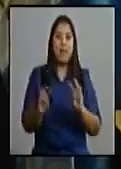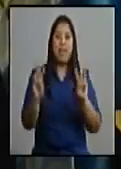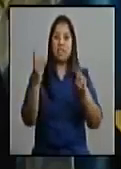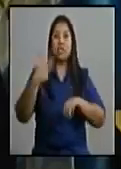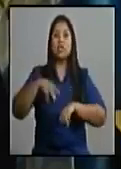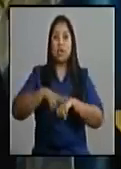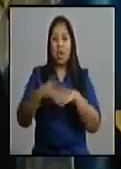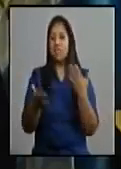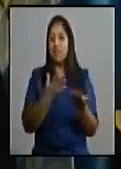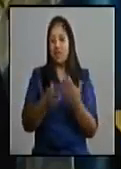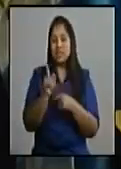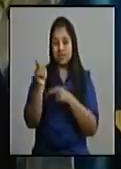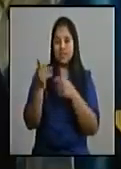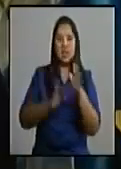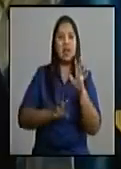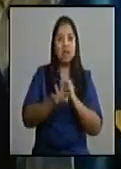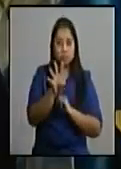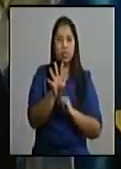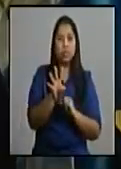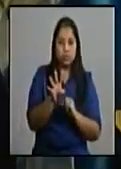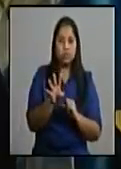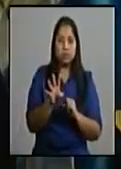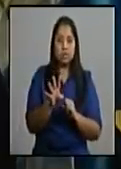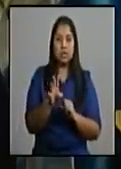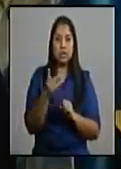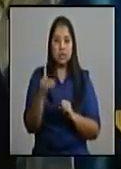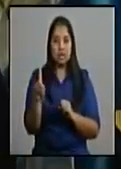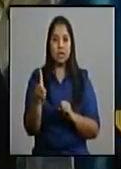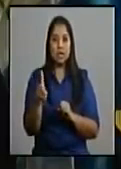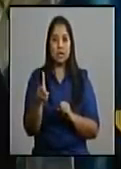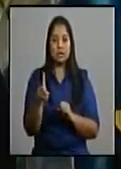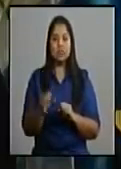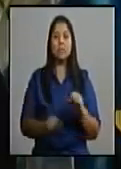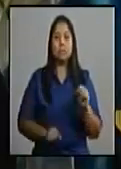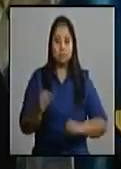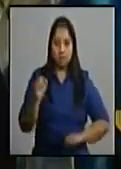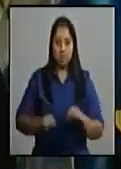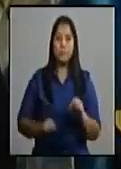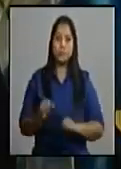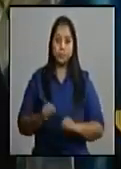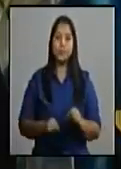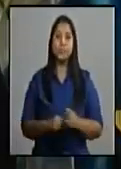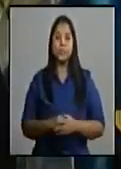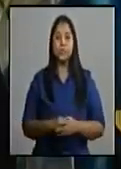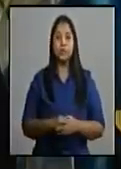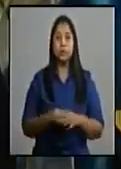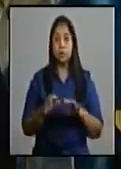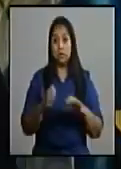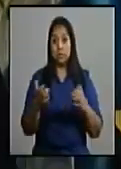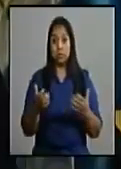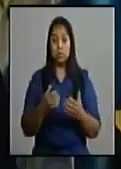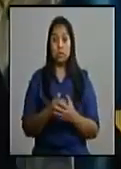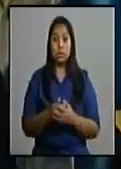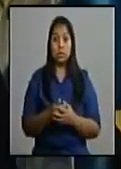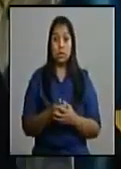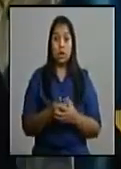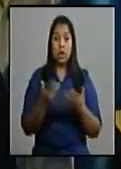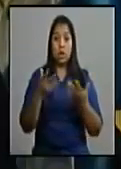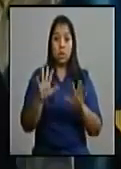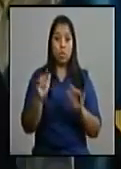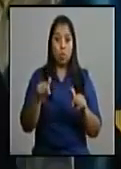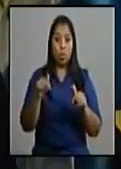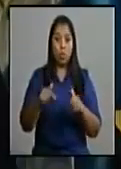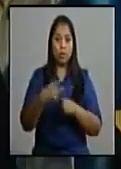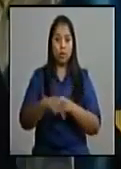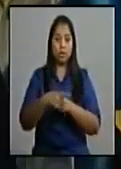probablemente se dio el 14 de septiembre y que ya hoy